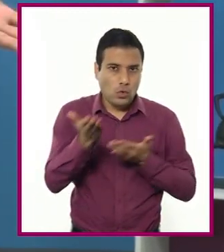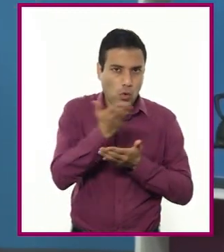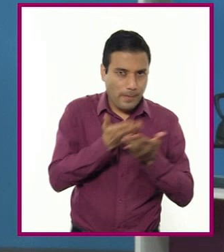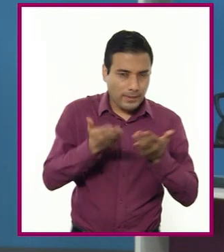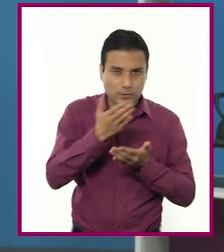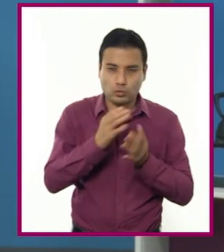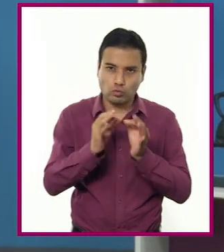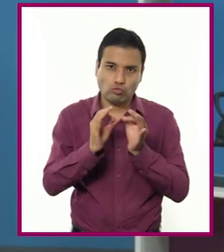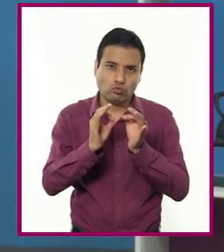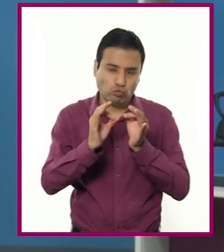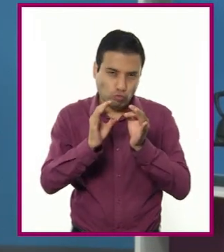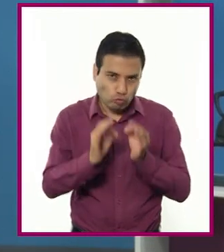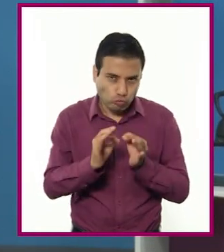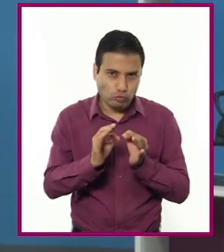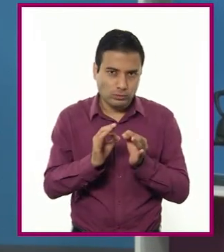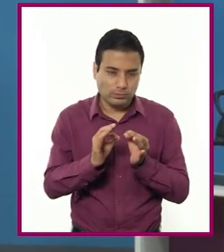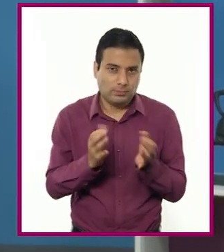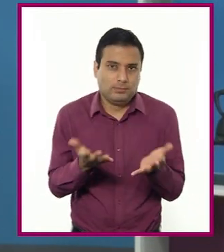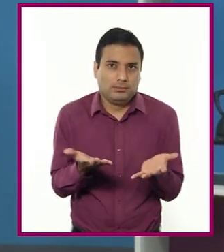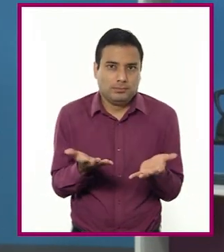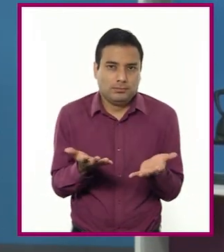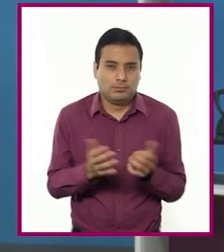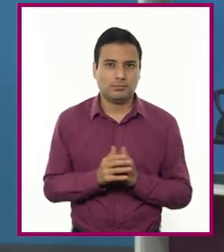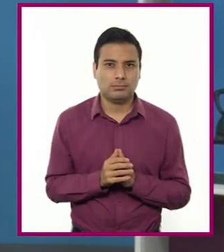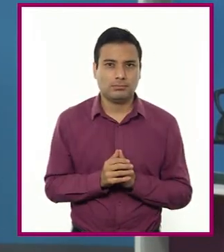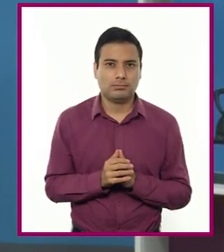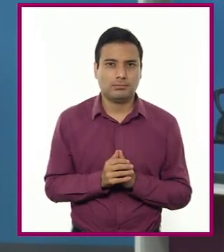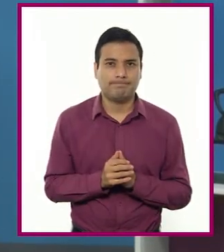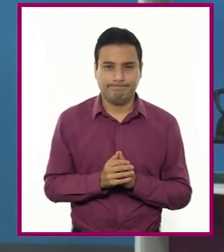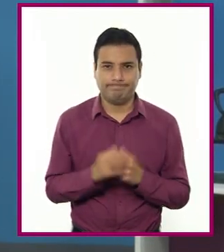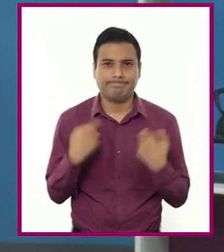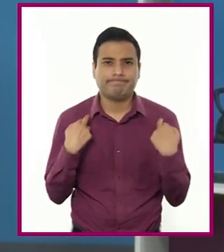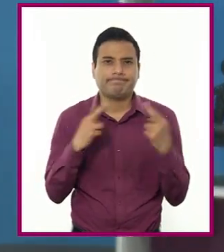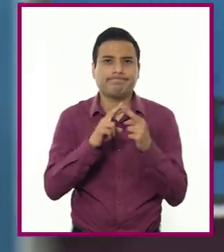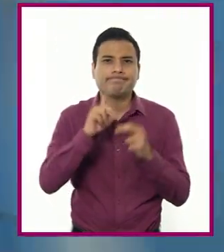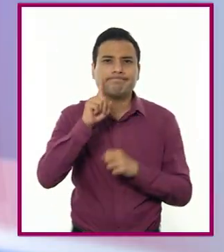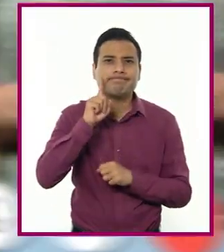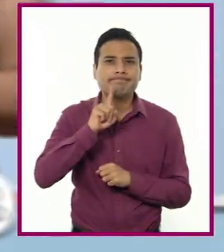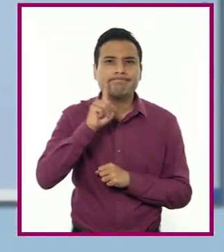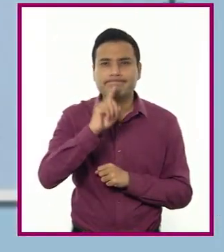valores democráticos. ¿Qué nos puede decir al respecto, maestra Bernardina?